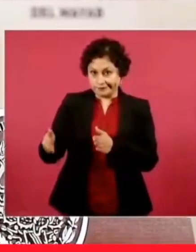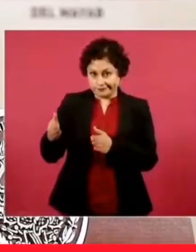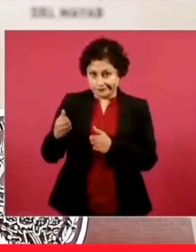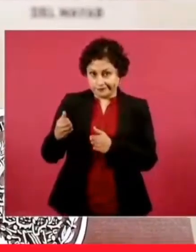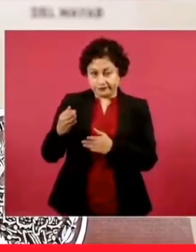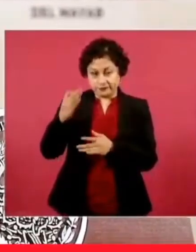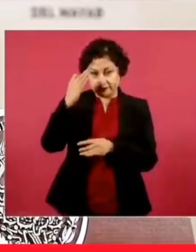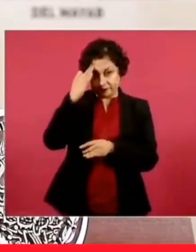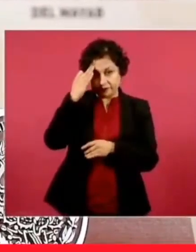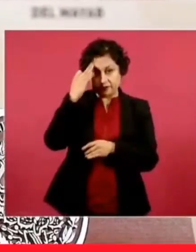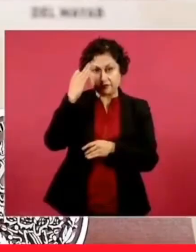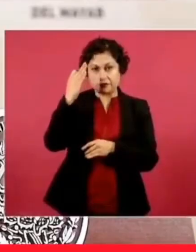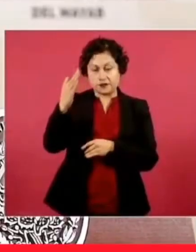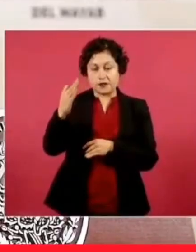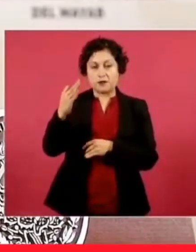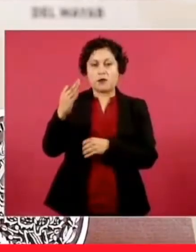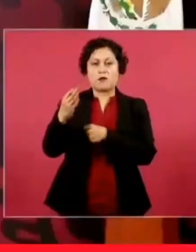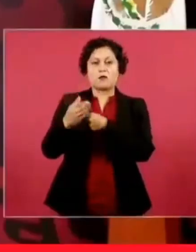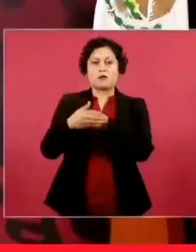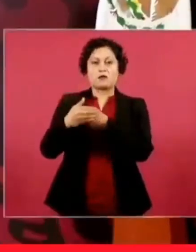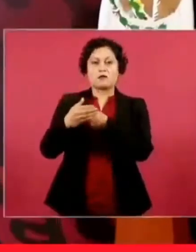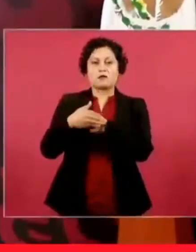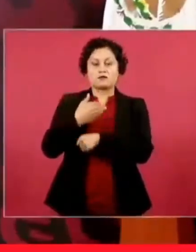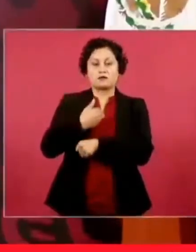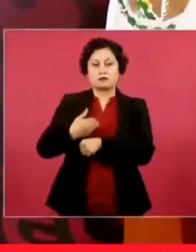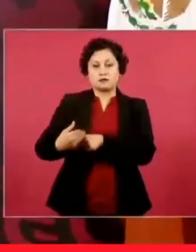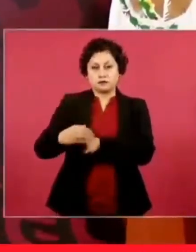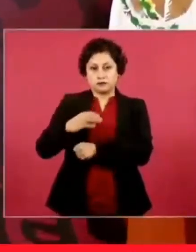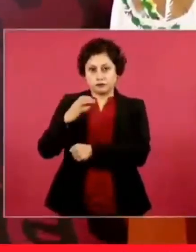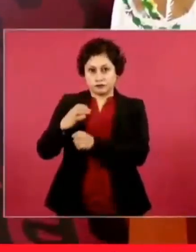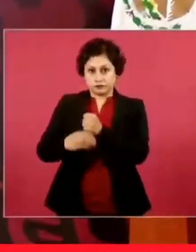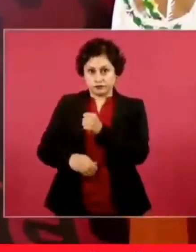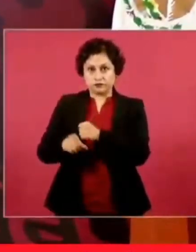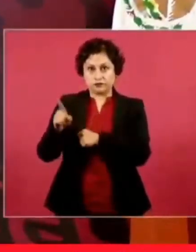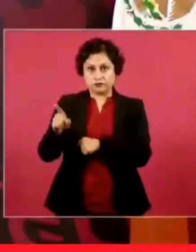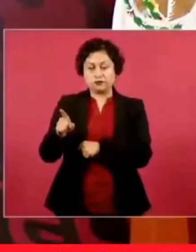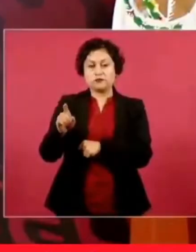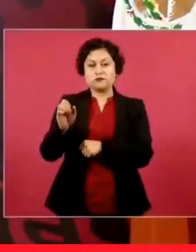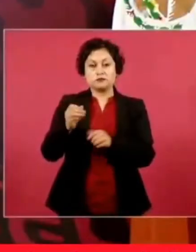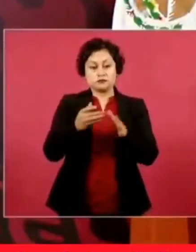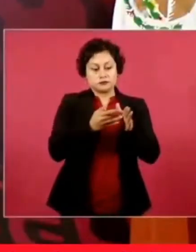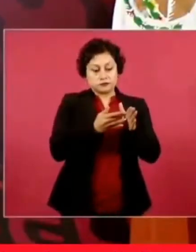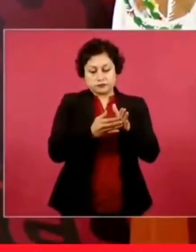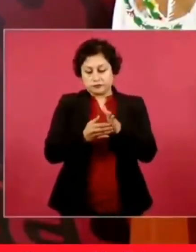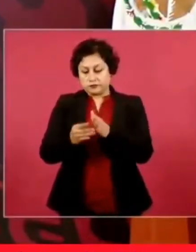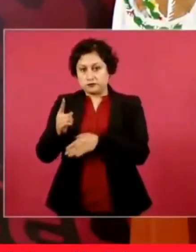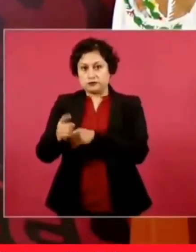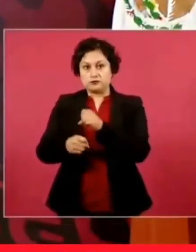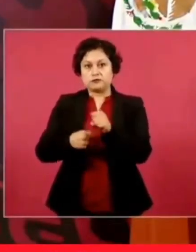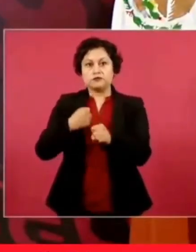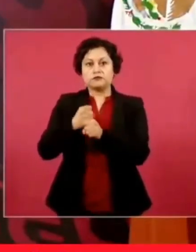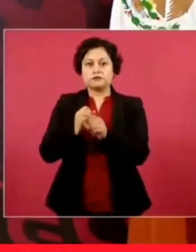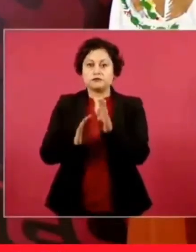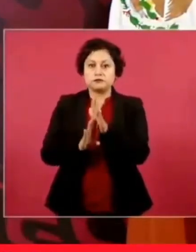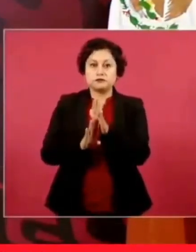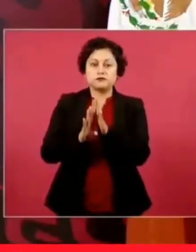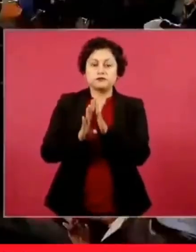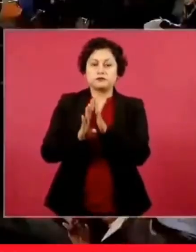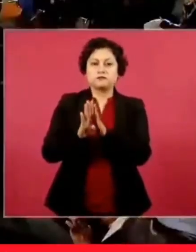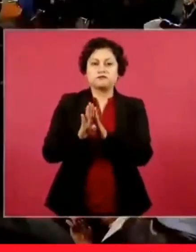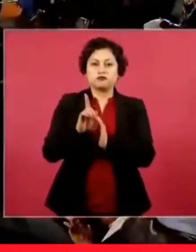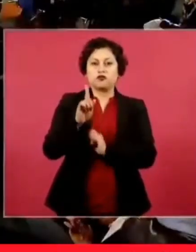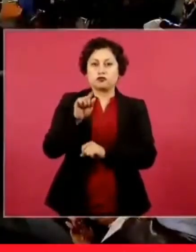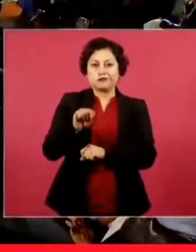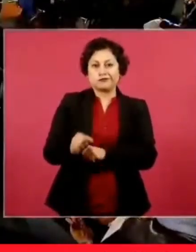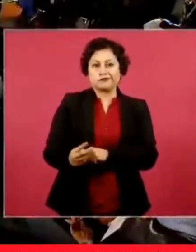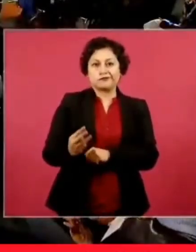con una tasa de crecimiento anual del 1.3%, a pesar de que